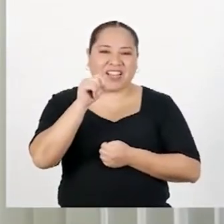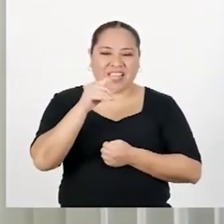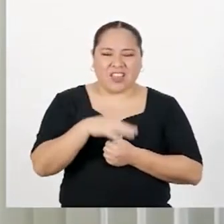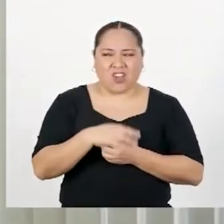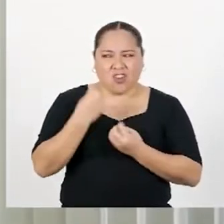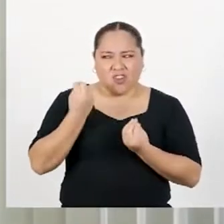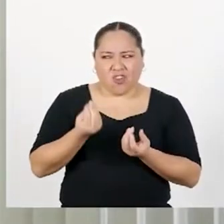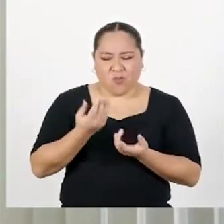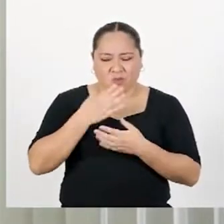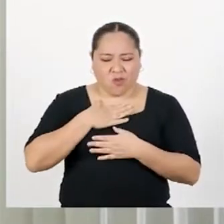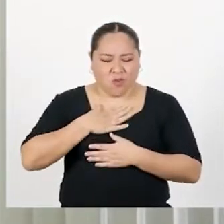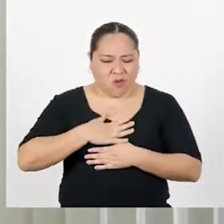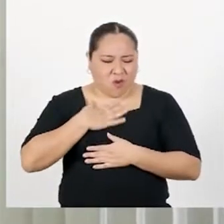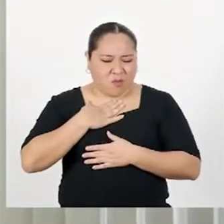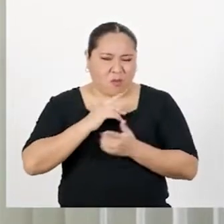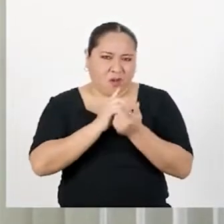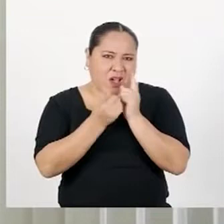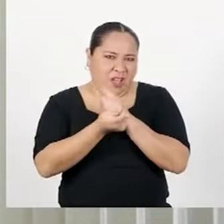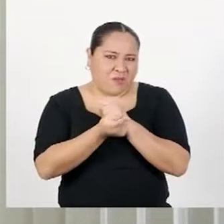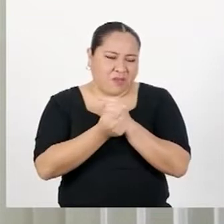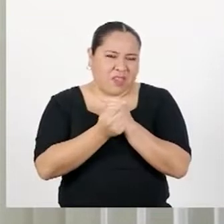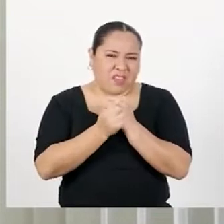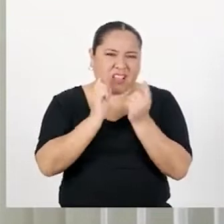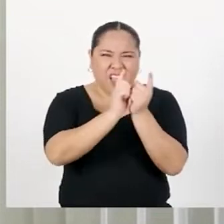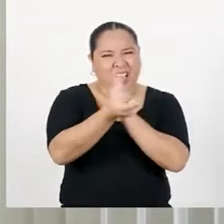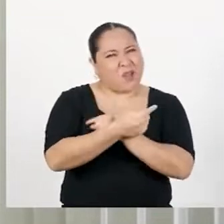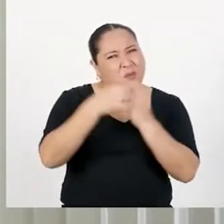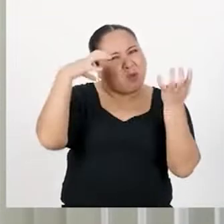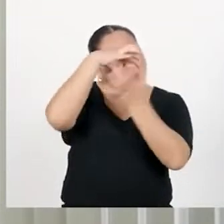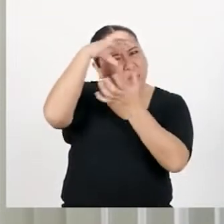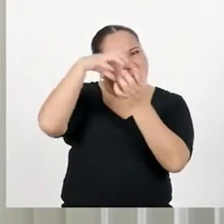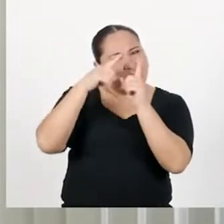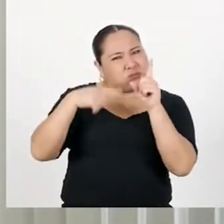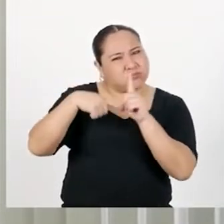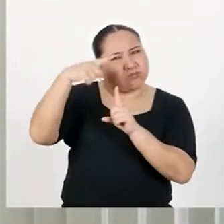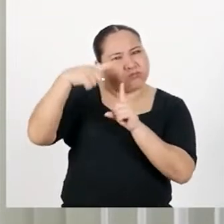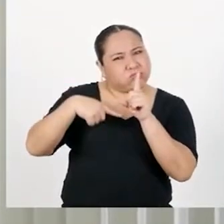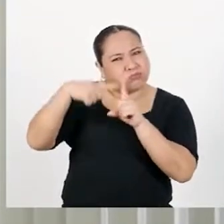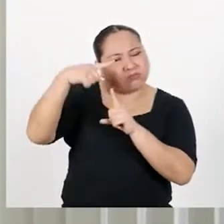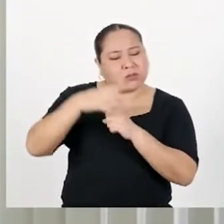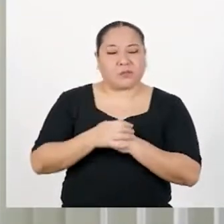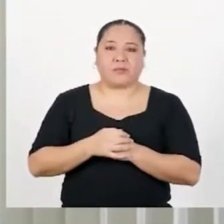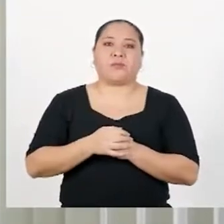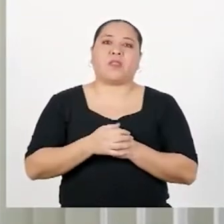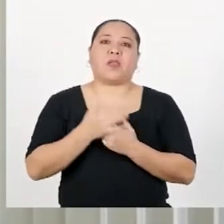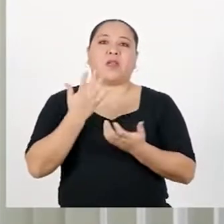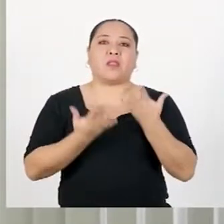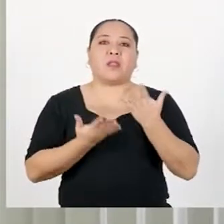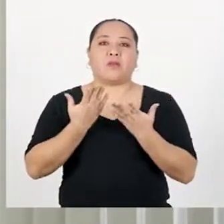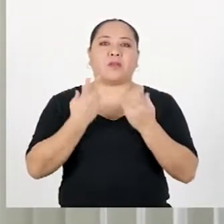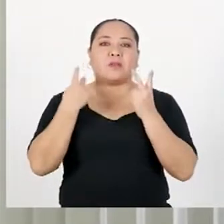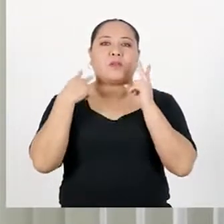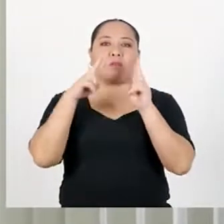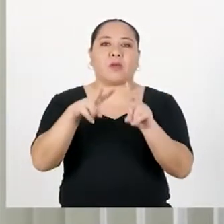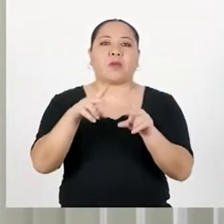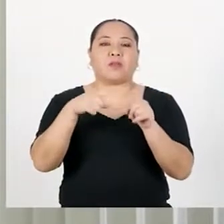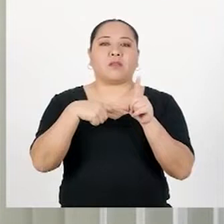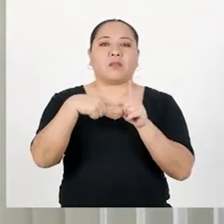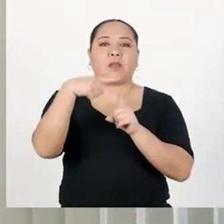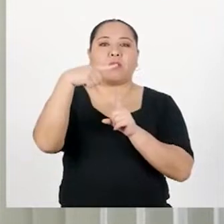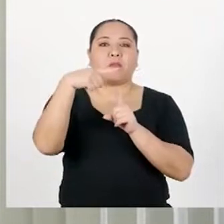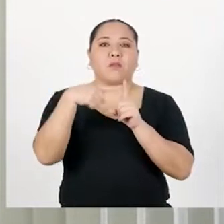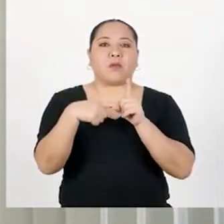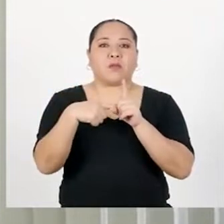¿cómo reacciona nuestro organismo ante los cambios de temperatura? Tal vez te sirva ver la